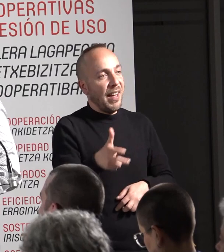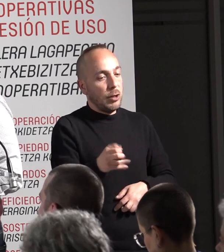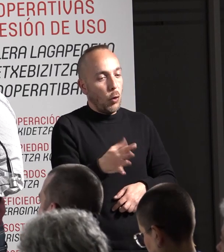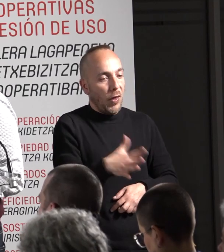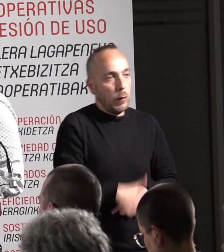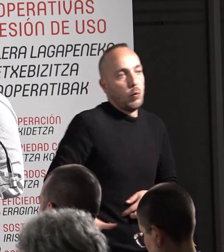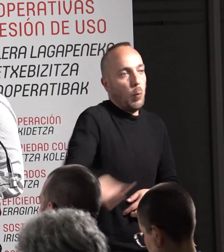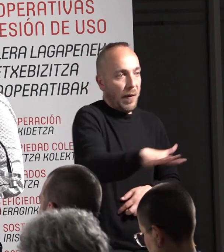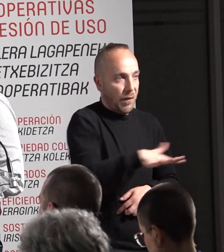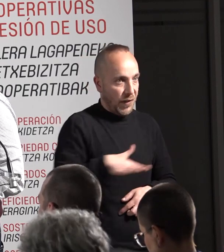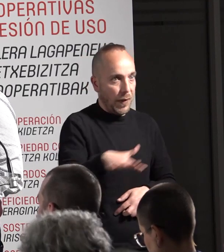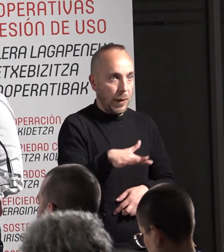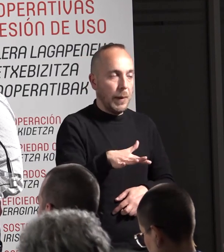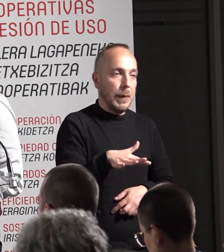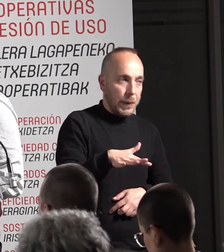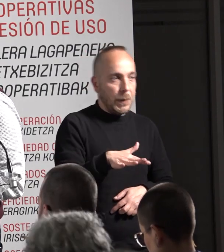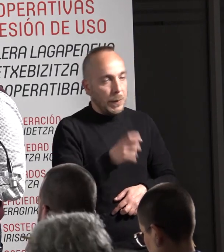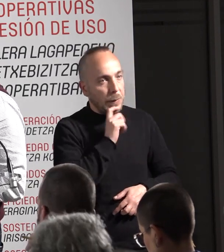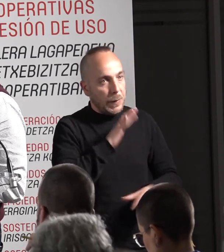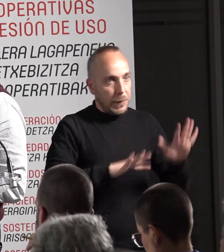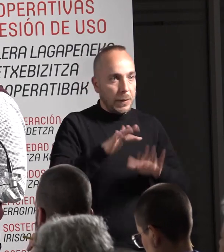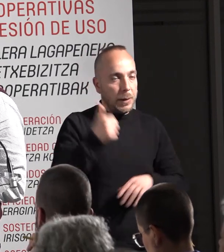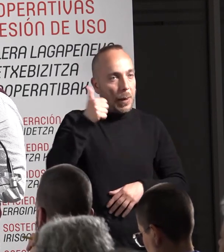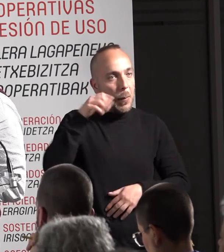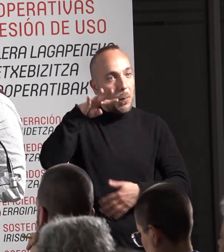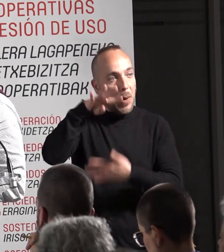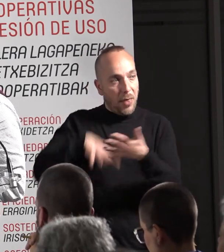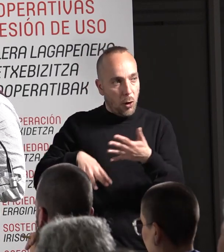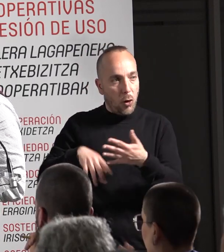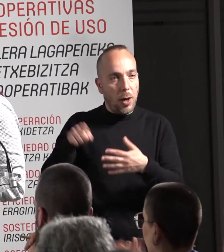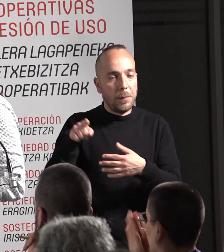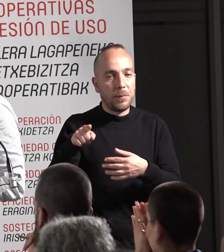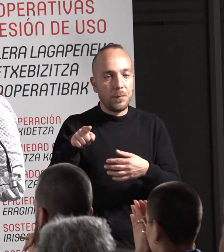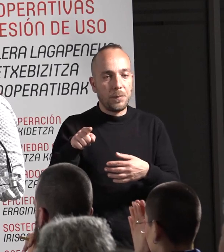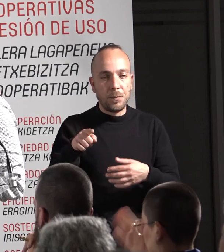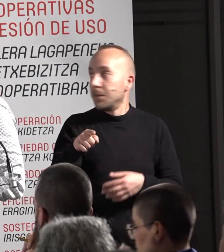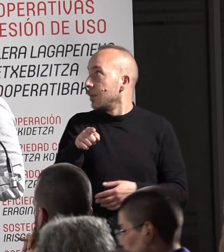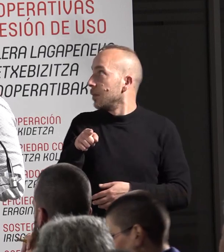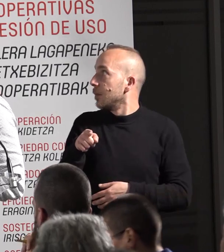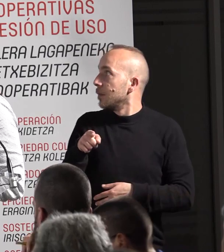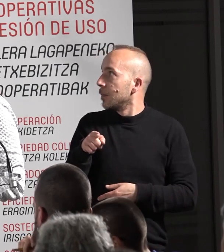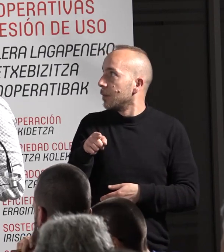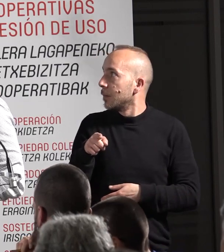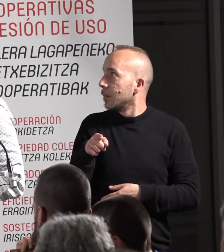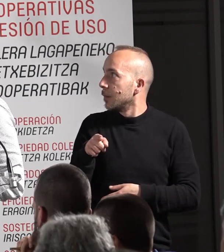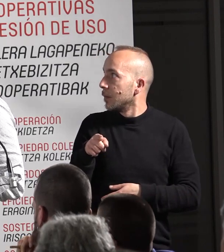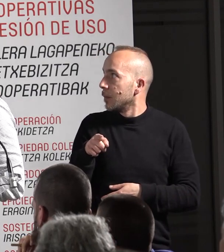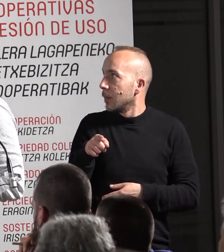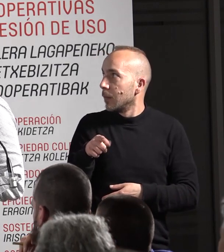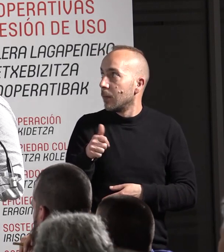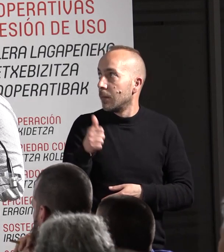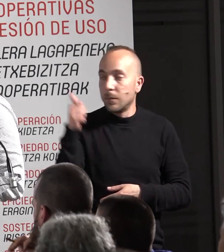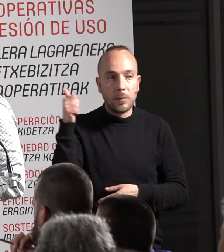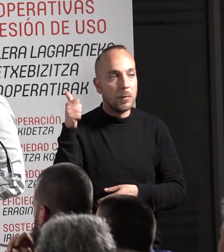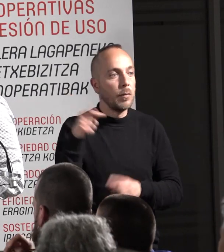complicada. De hecho, en Barcelona, lo que pasa es hasta el principio, ¿no? Estamos hablando del término, vosotros aquí tenéis la posibilidad de hacerlo temporal